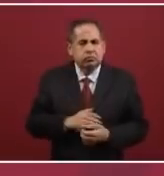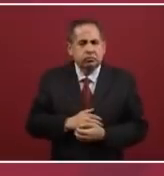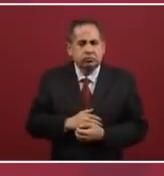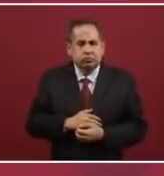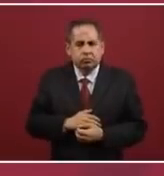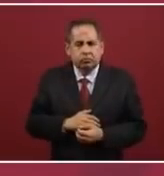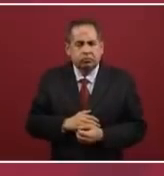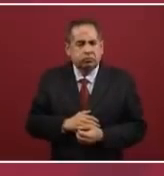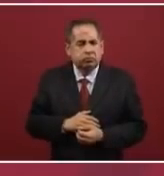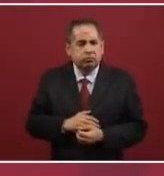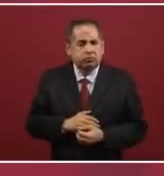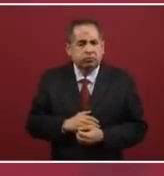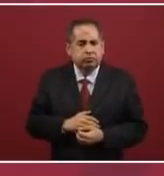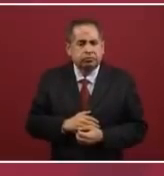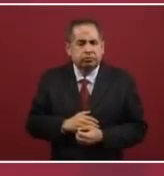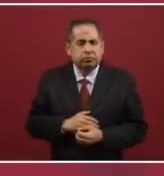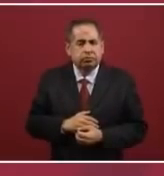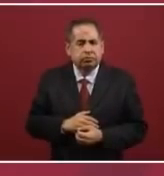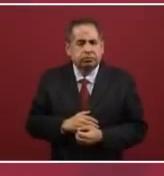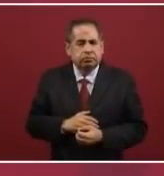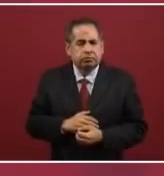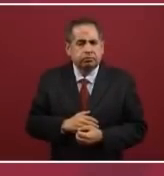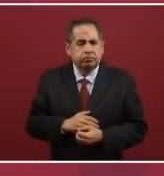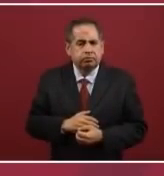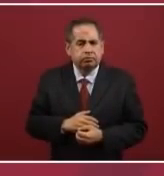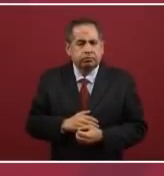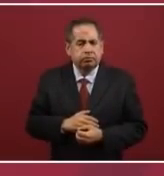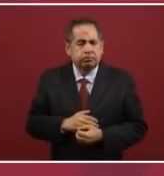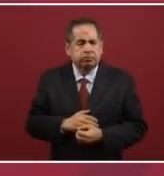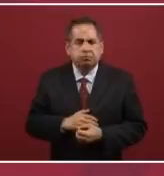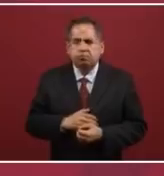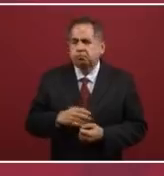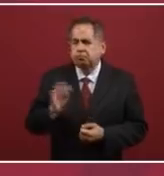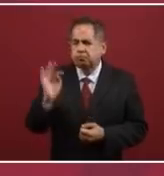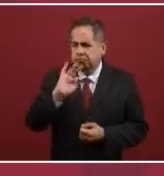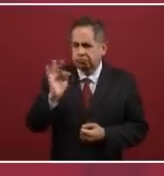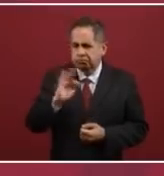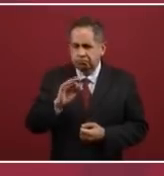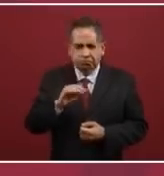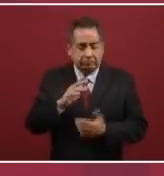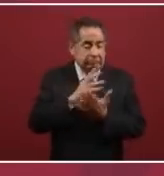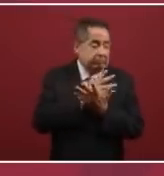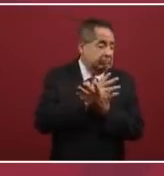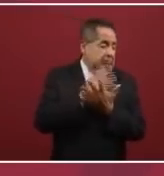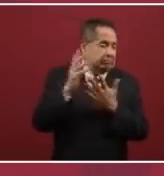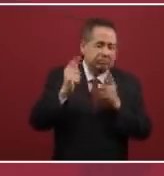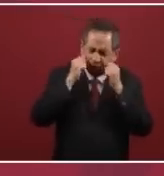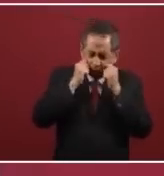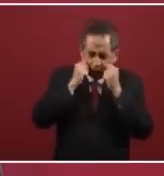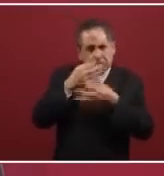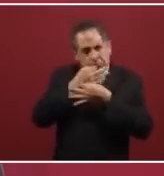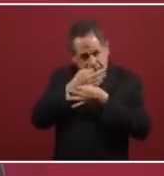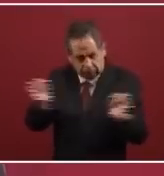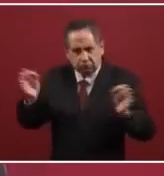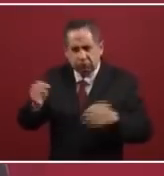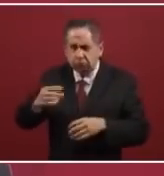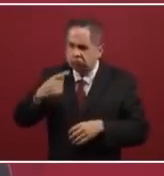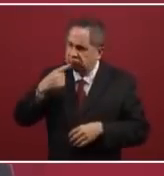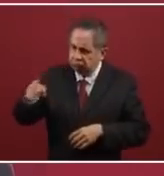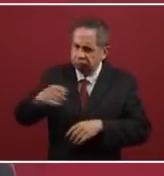cuándo pueda exagerarse es mejor